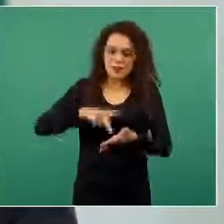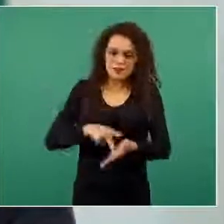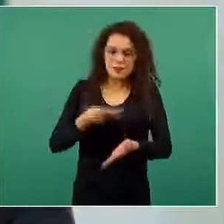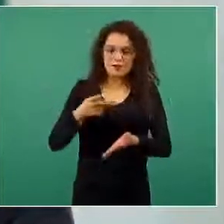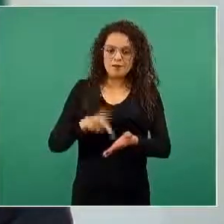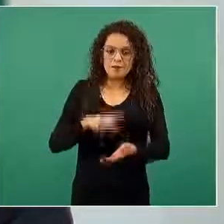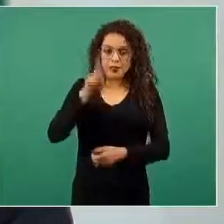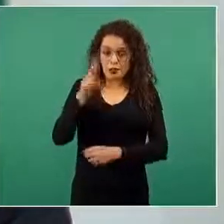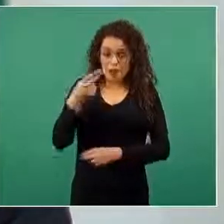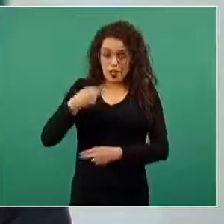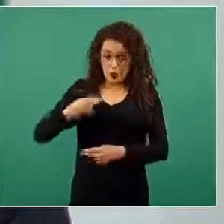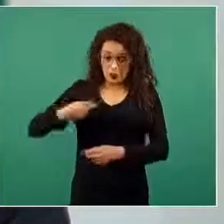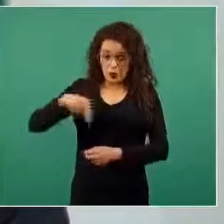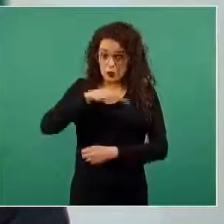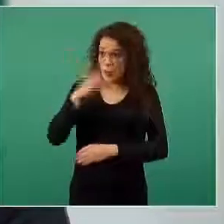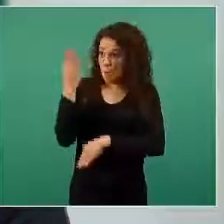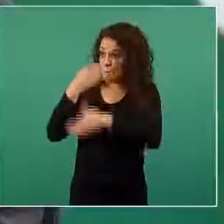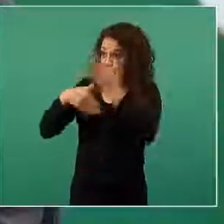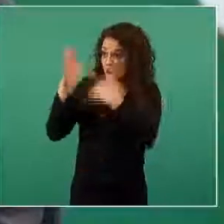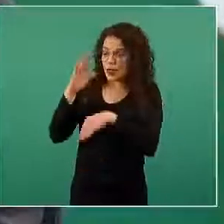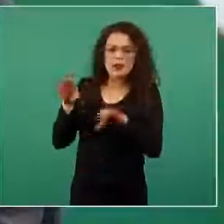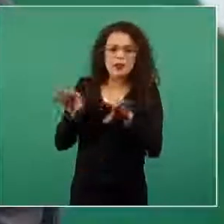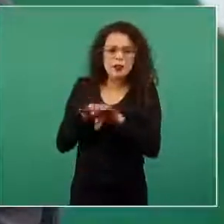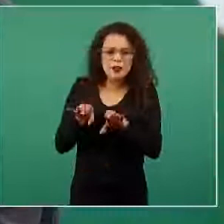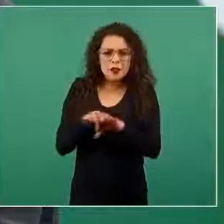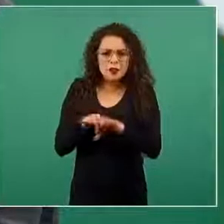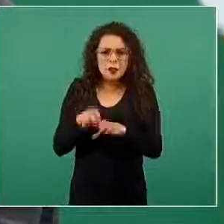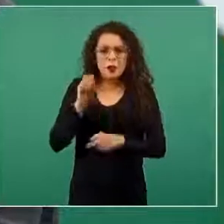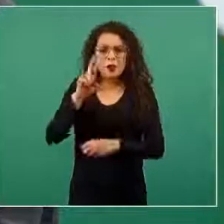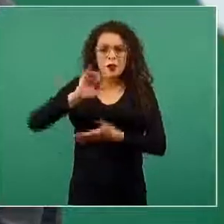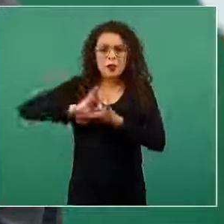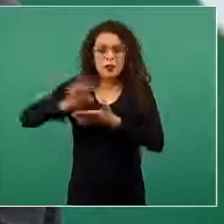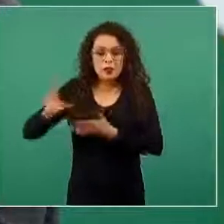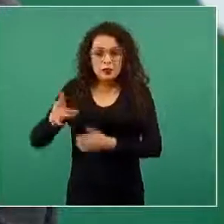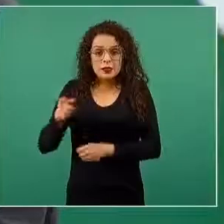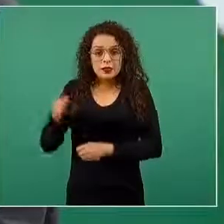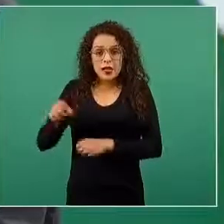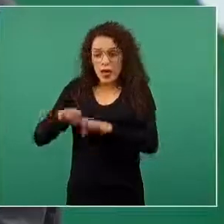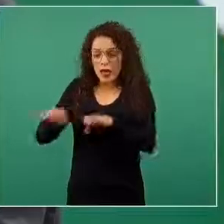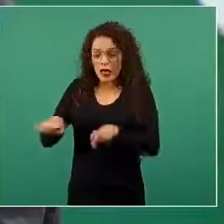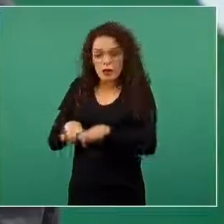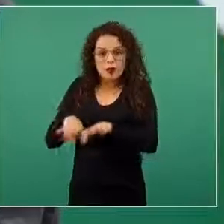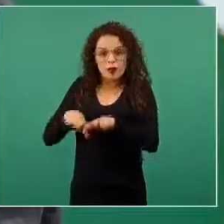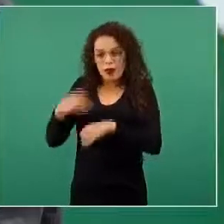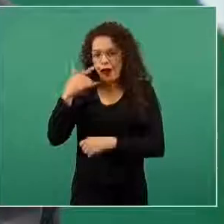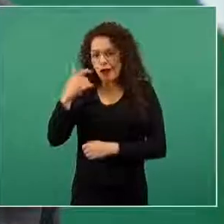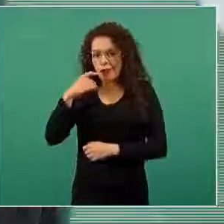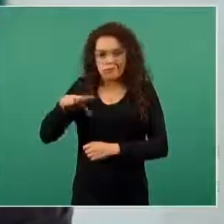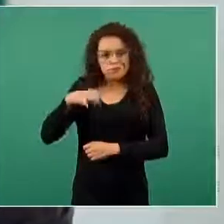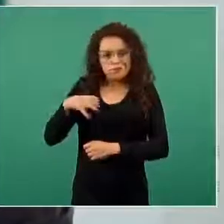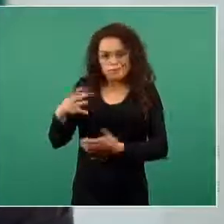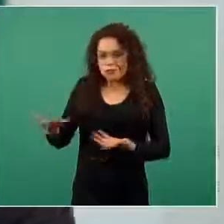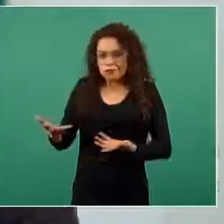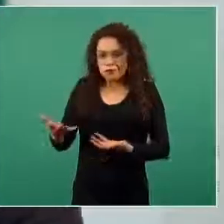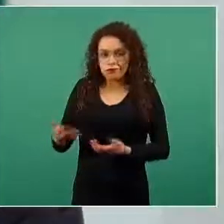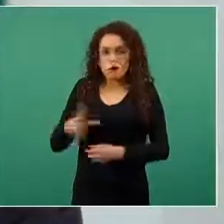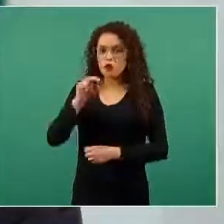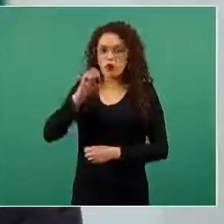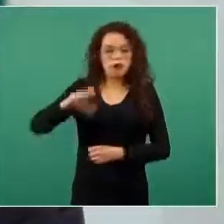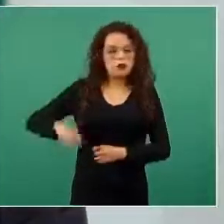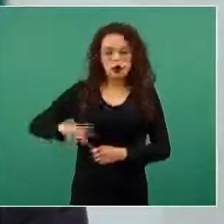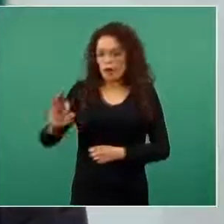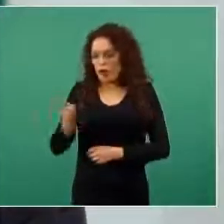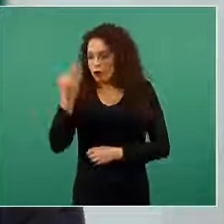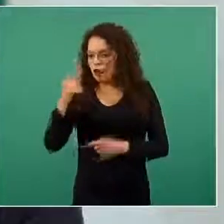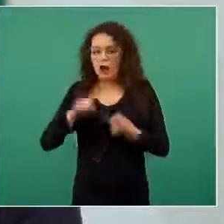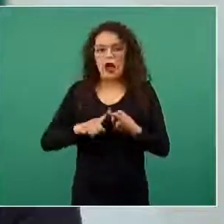éxito que hemos logrado tener en base a eso ha sido que trabajamos en equipo. Aquí no hay un gobierno federal, no hay un